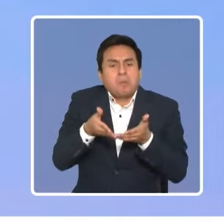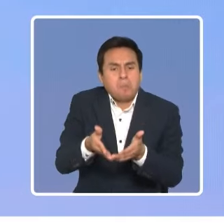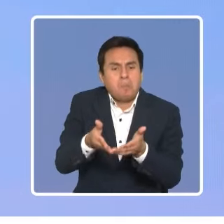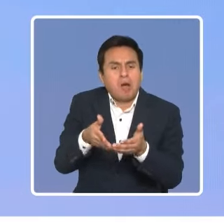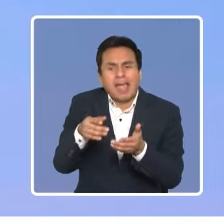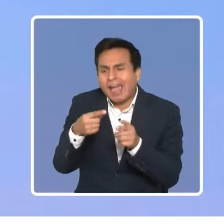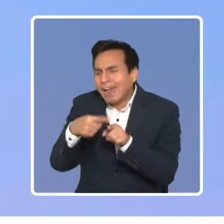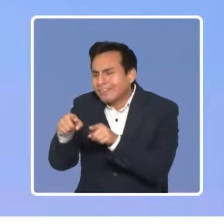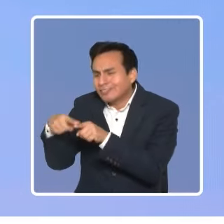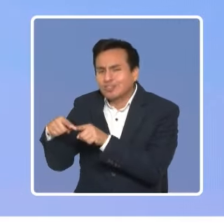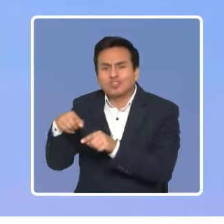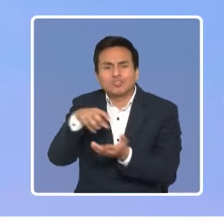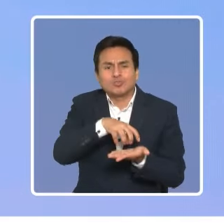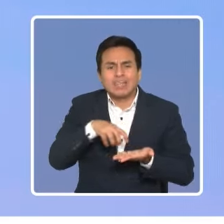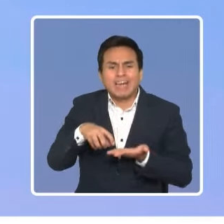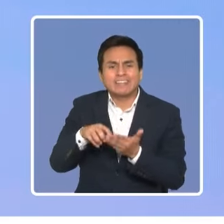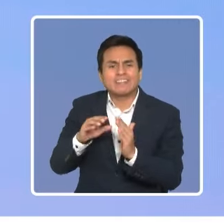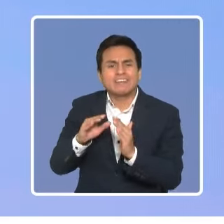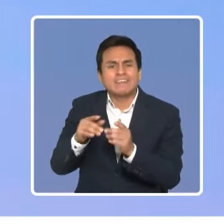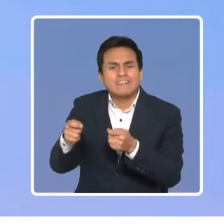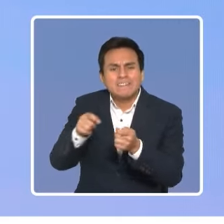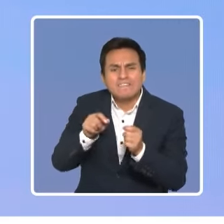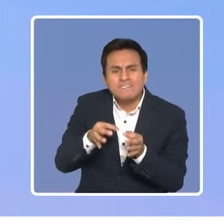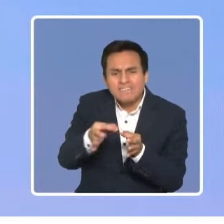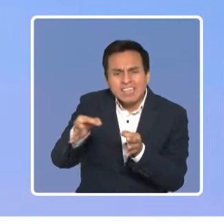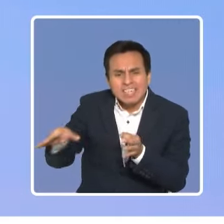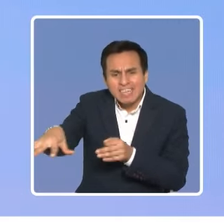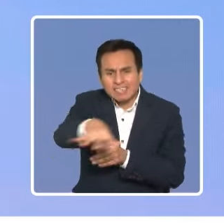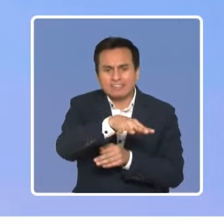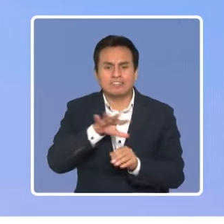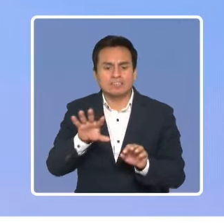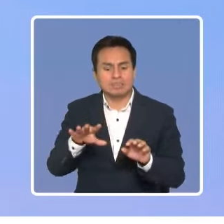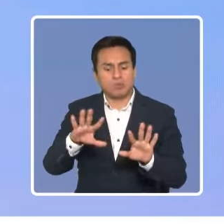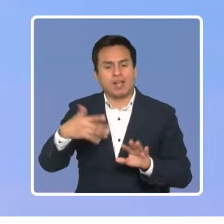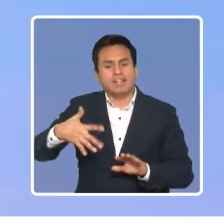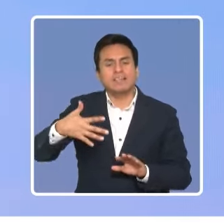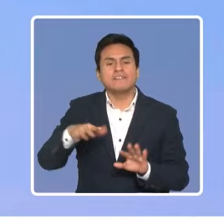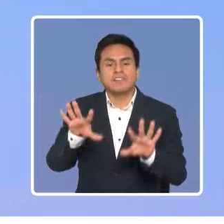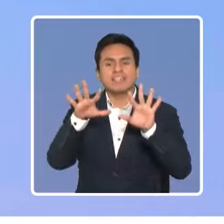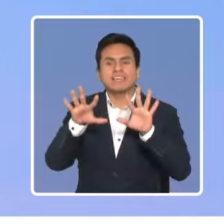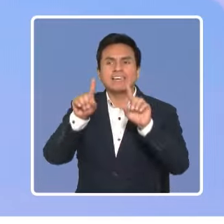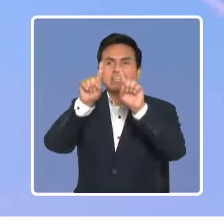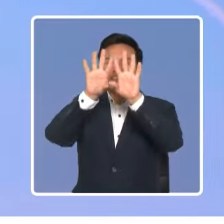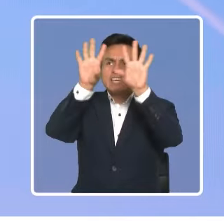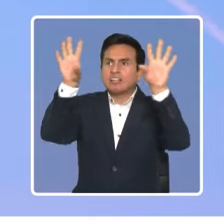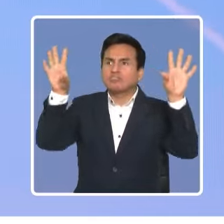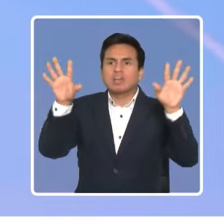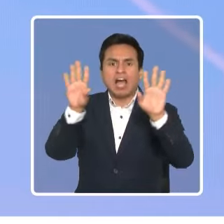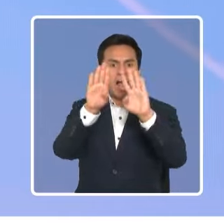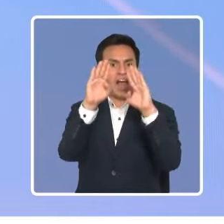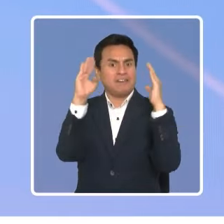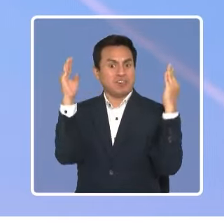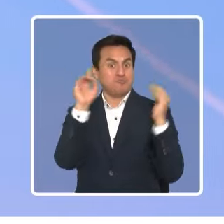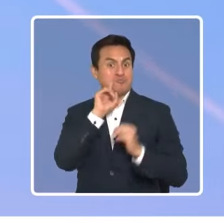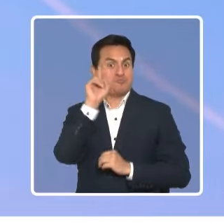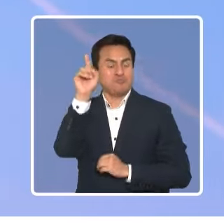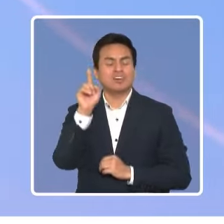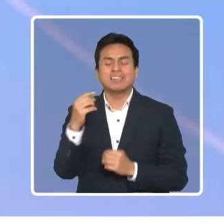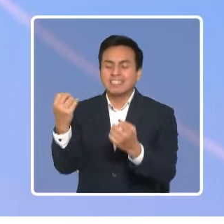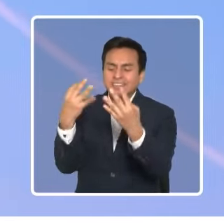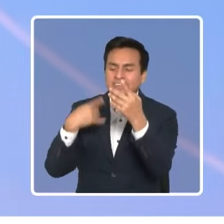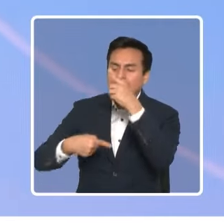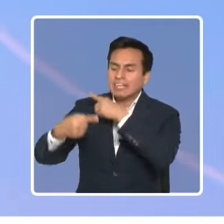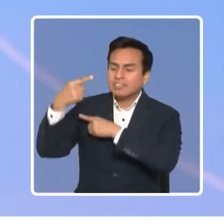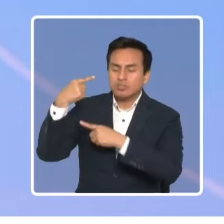puertos, sus ciudades y sus villas, son un tesoro que brilla bajo sus cielos abiertos. Nos enseña